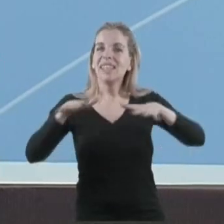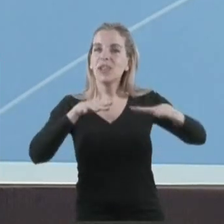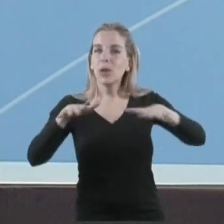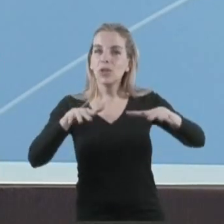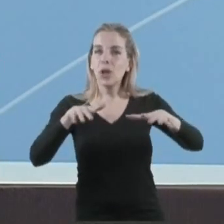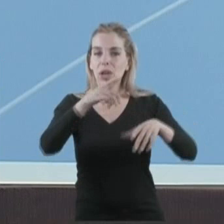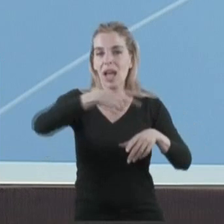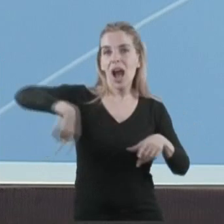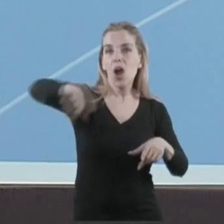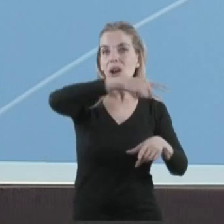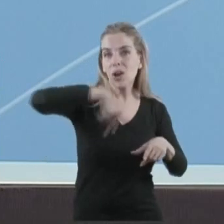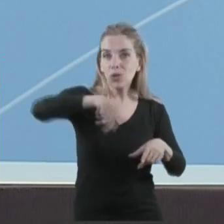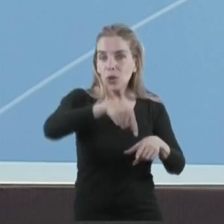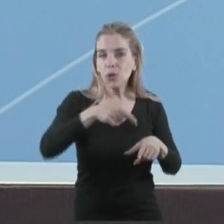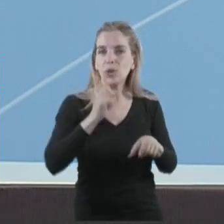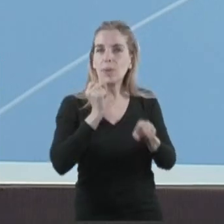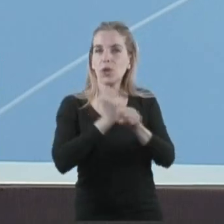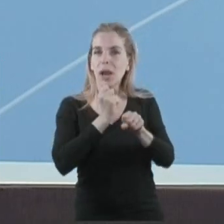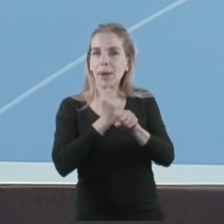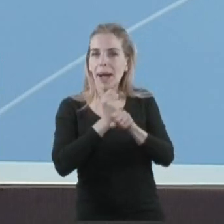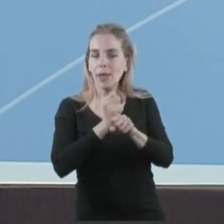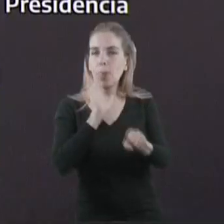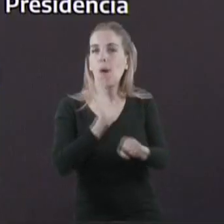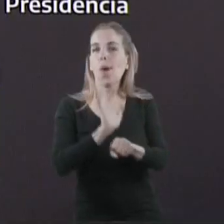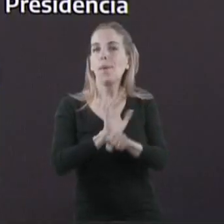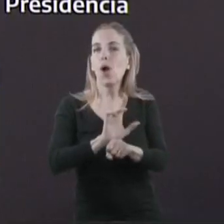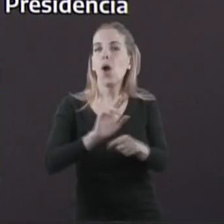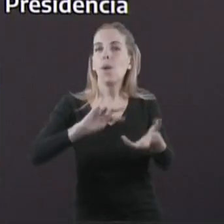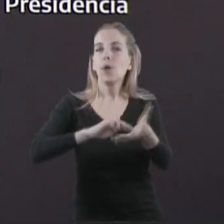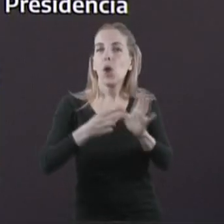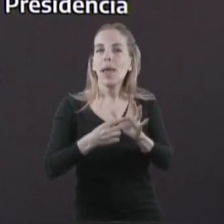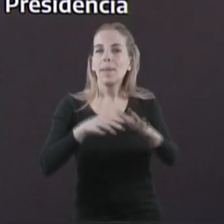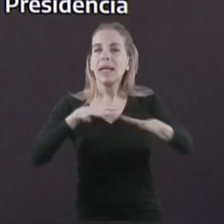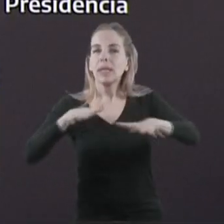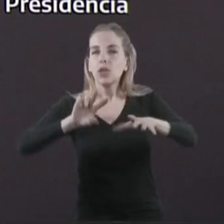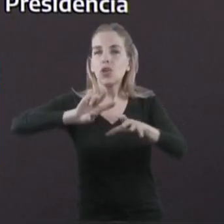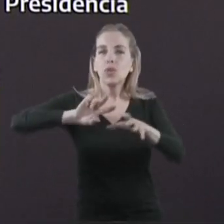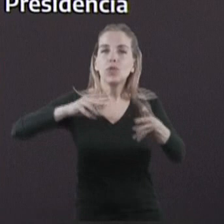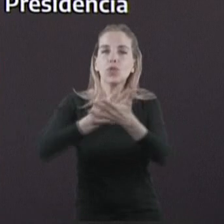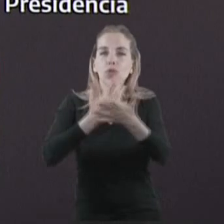que nosotros estamos gestionando, en el contexto de una doble crisis, buscando una doble recuperación.